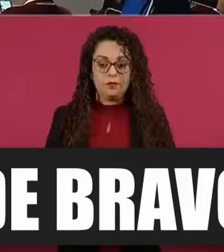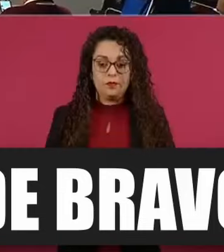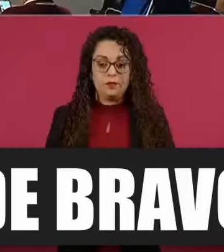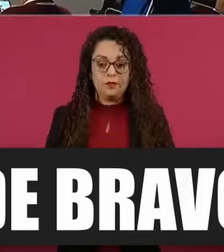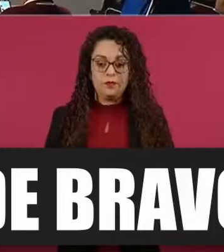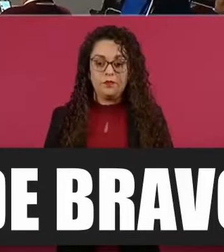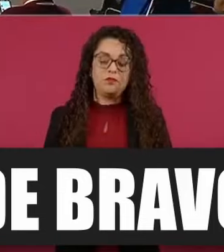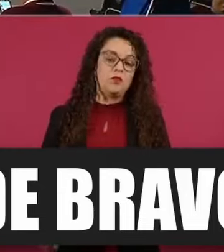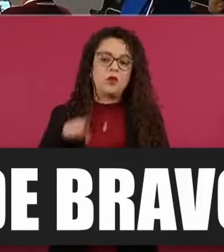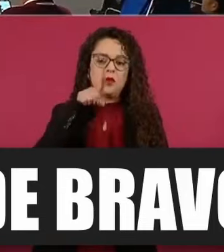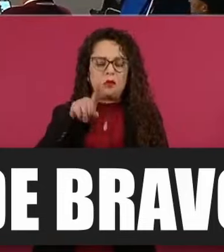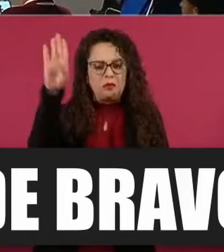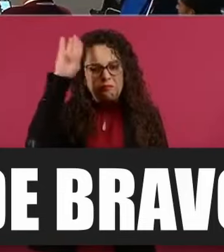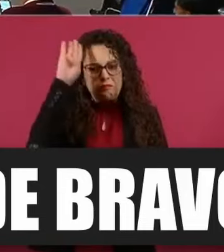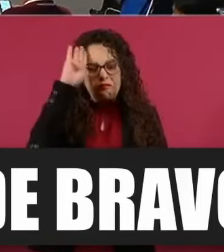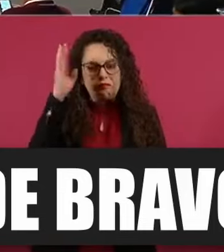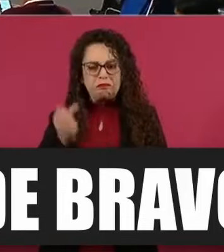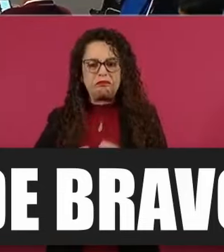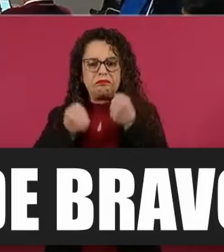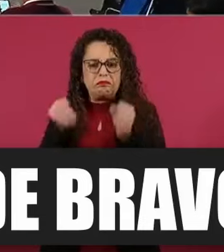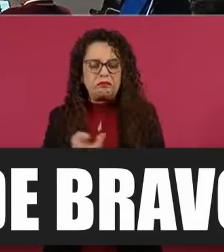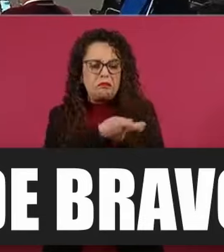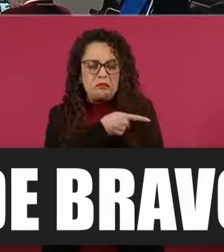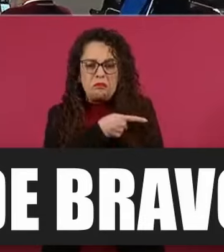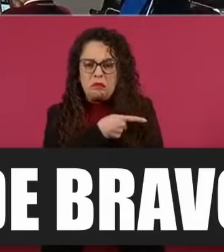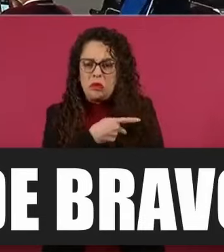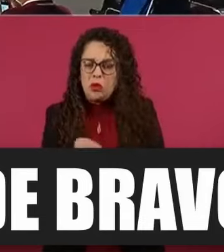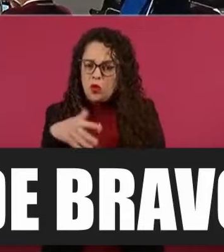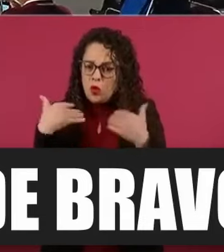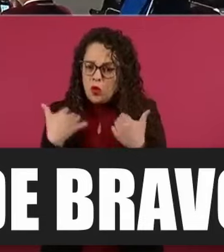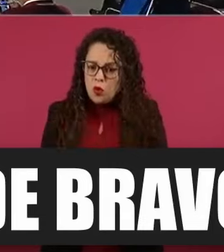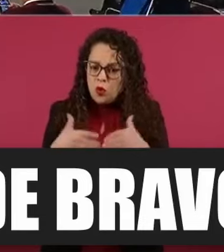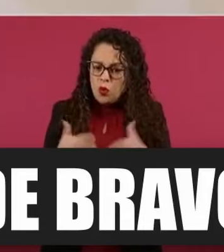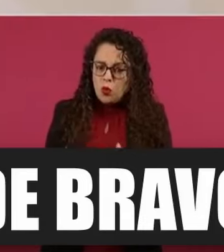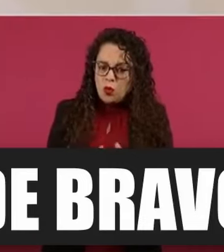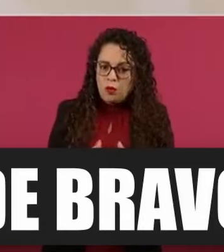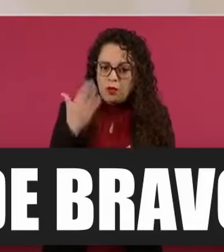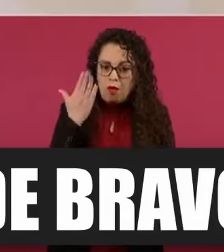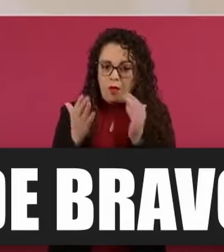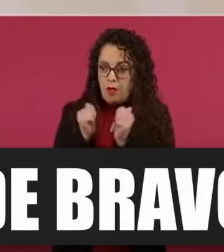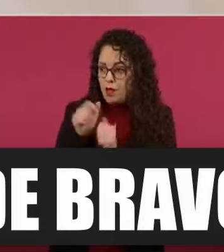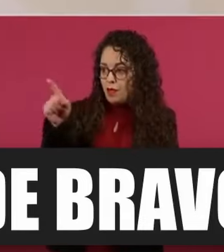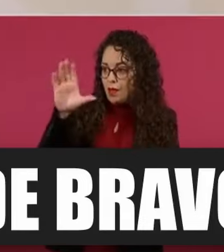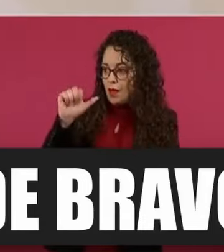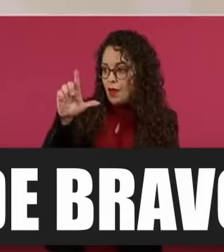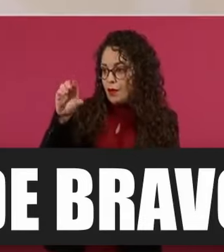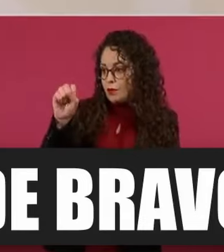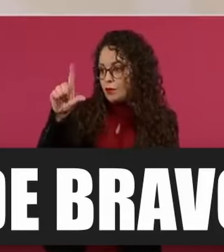estás en pobreza extrema en comparación con Carlos Loret de Mola, o sea, con todo respeto,